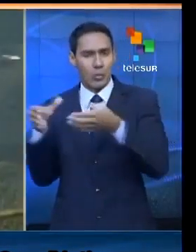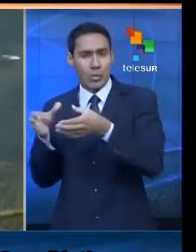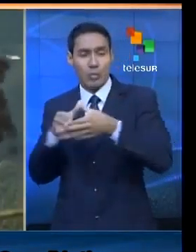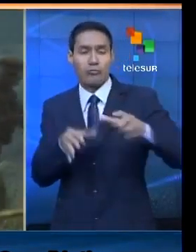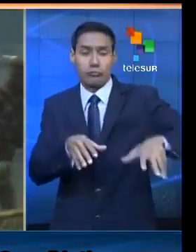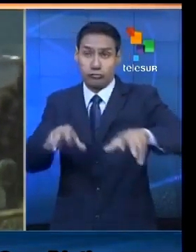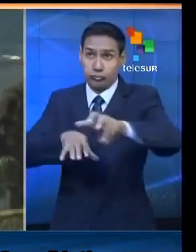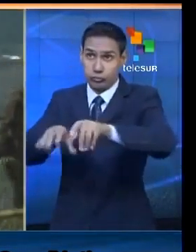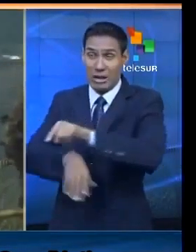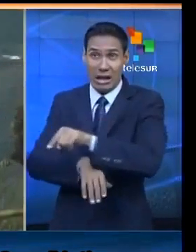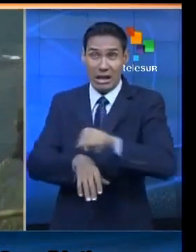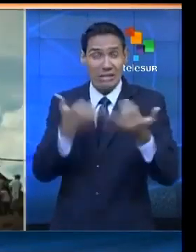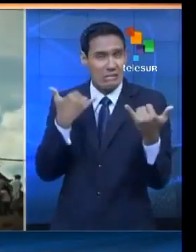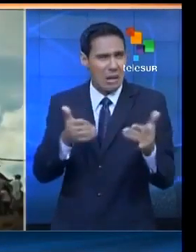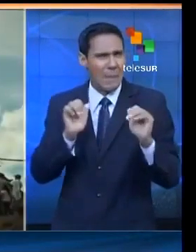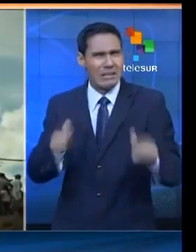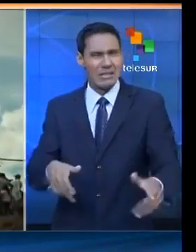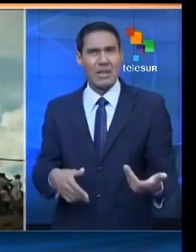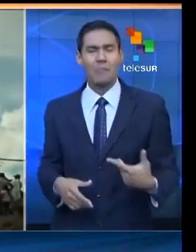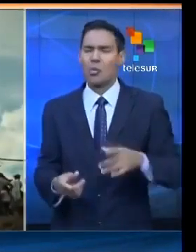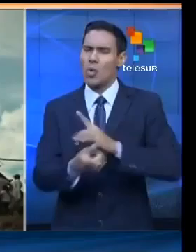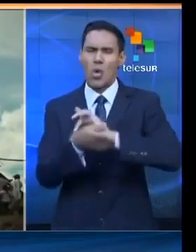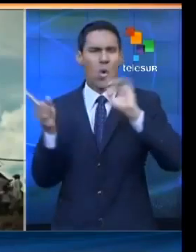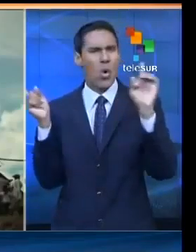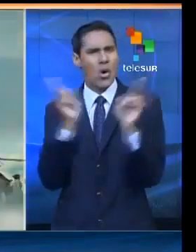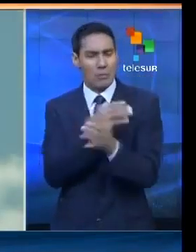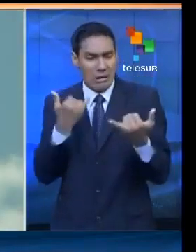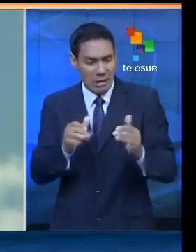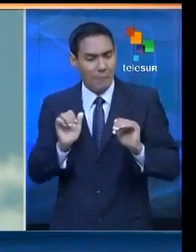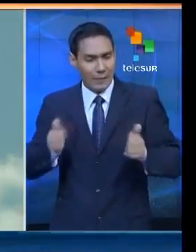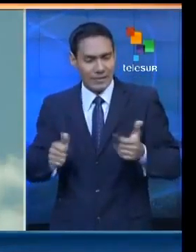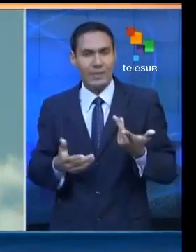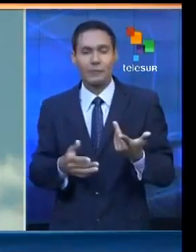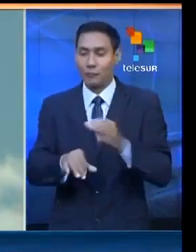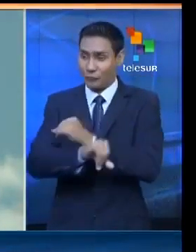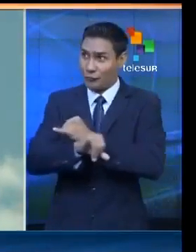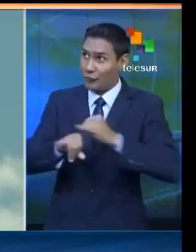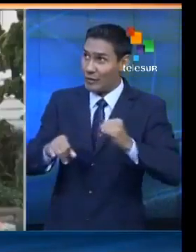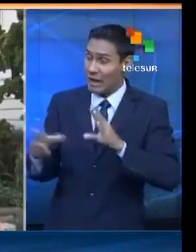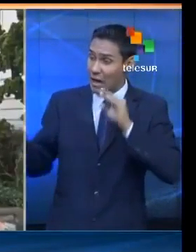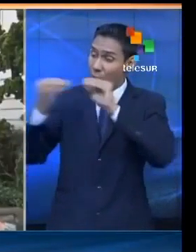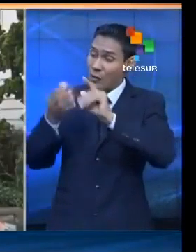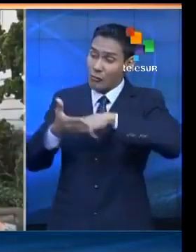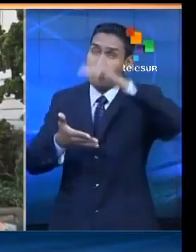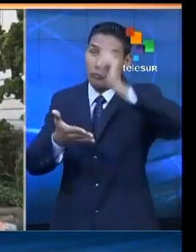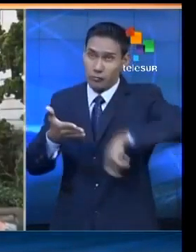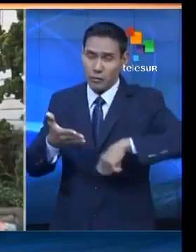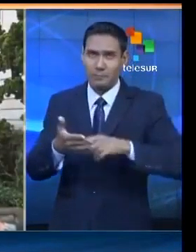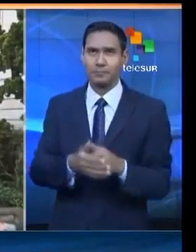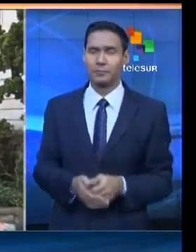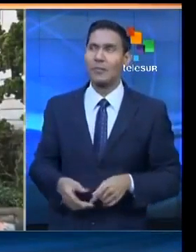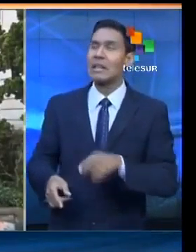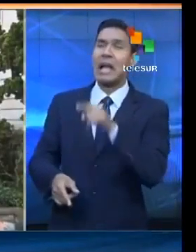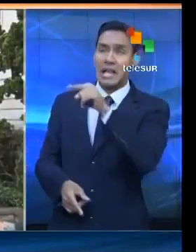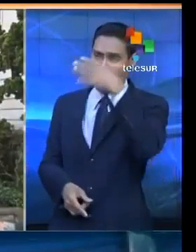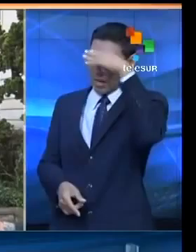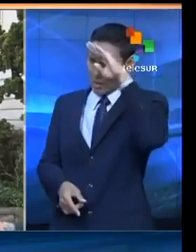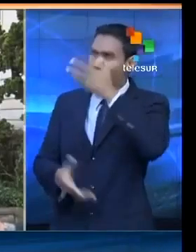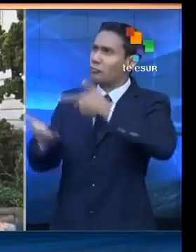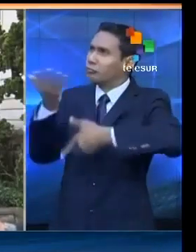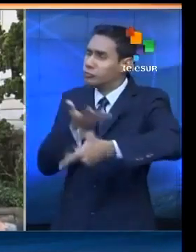en la práctica y desde el terreno los cambios que deben llegar luego de la firma del acuerdo. La negociación es en La Habana, pero